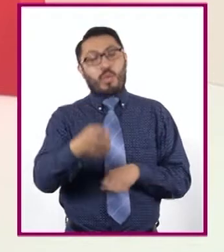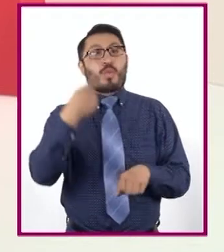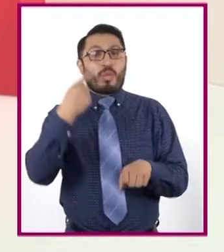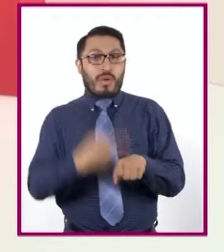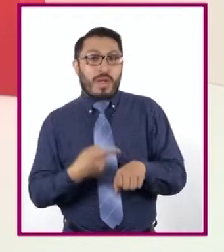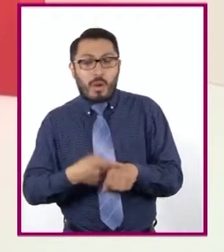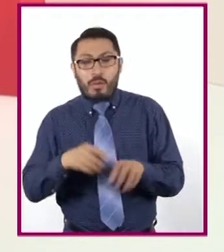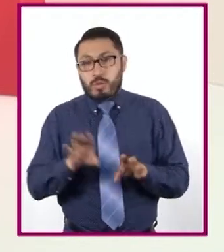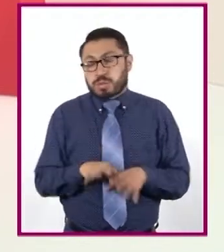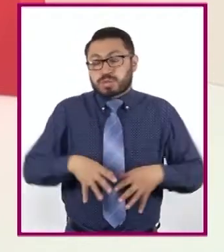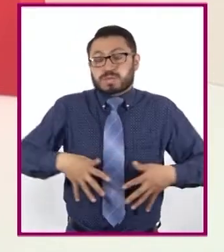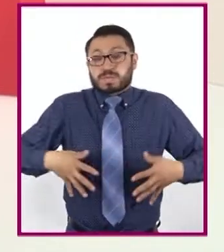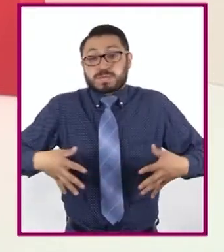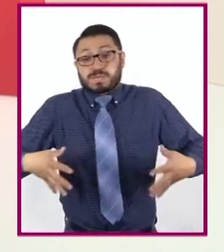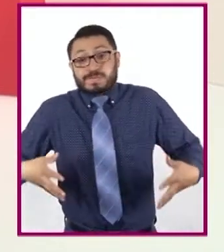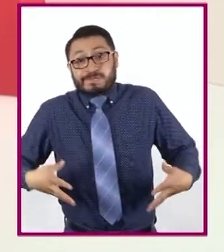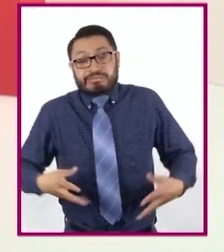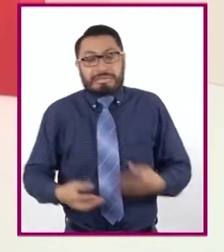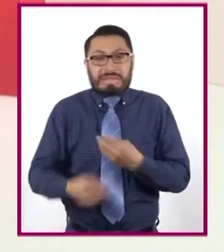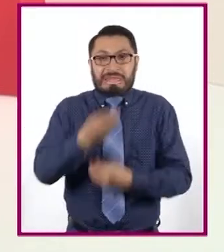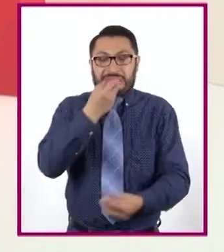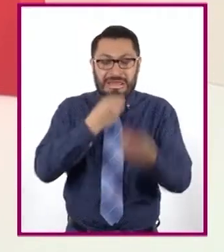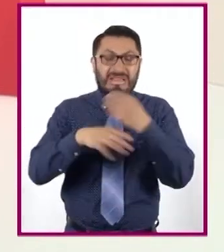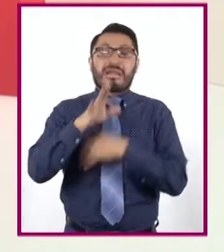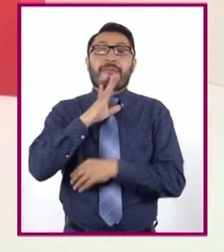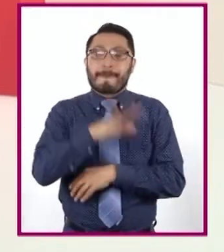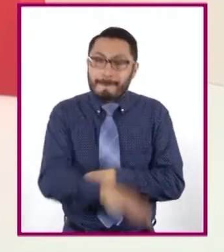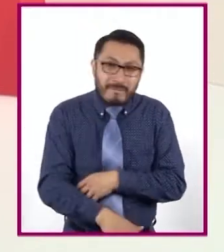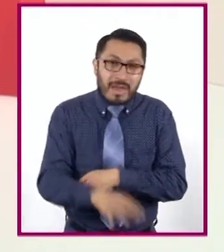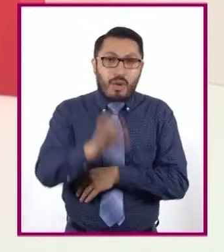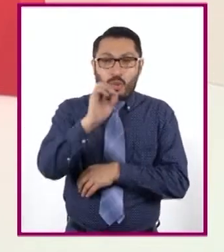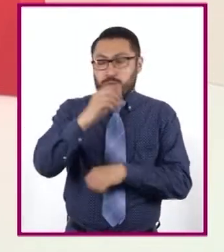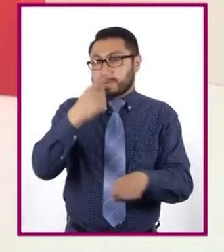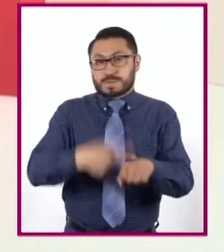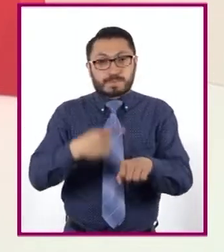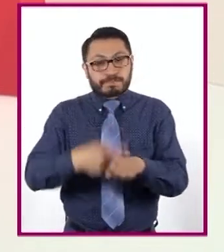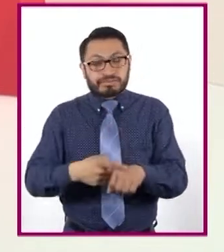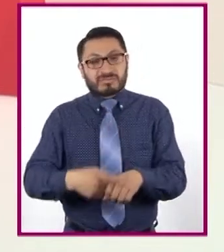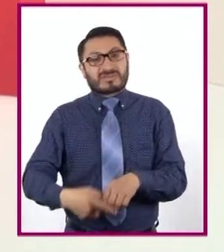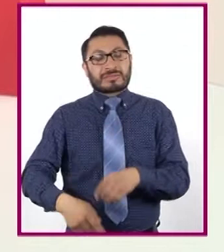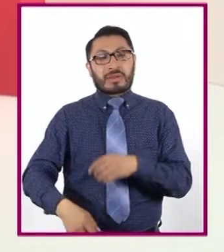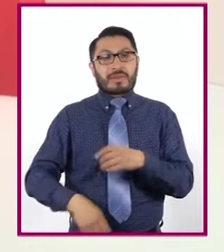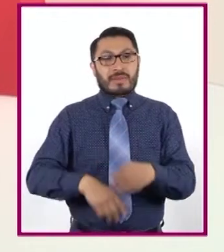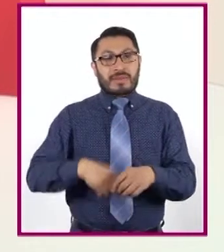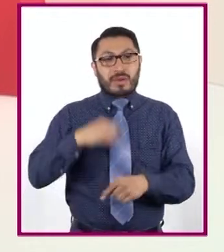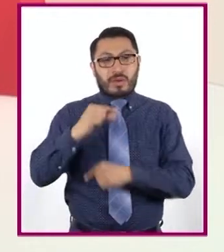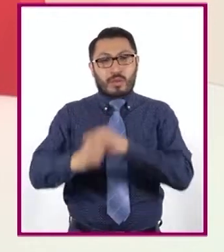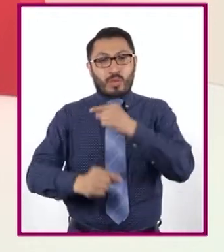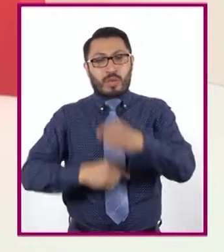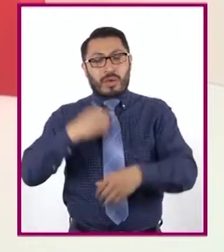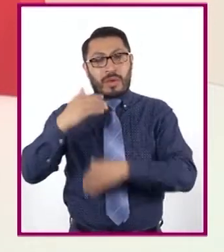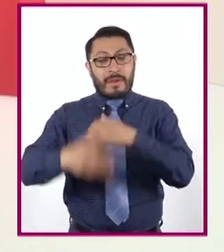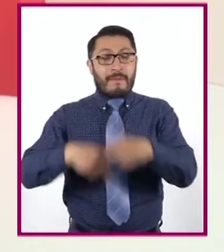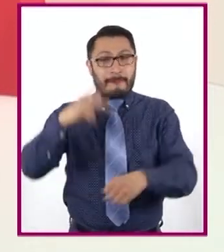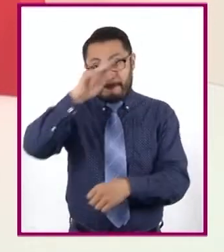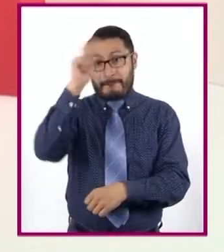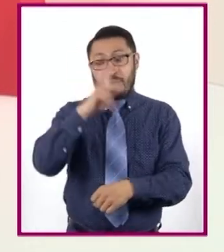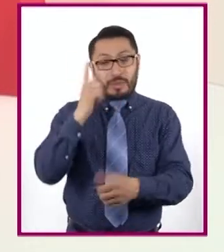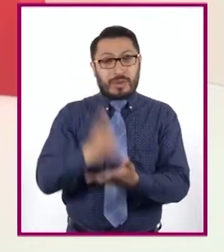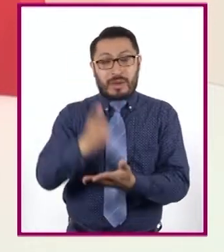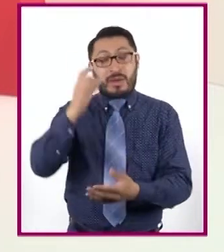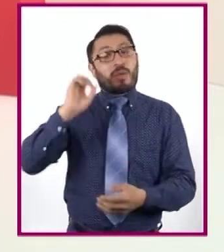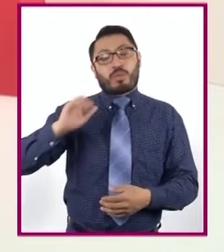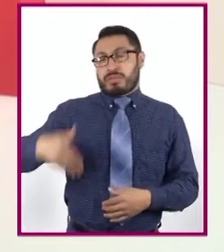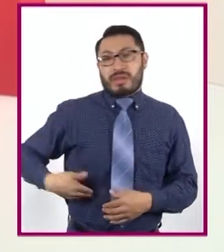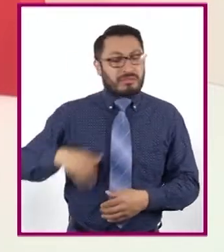el sobrepeso, los trastornos alimentarios, las enfermedades crónico-degenerativas y los accidentes, entre